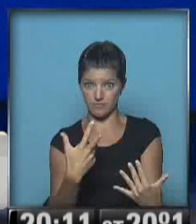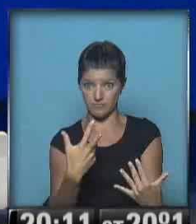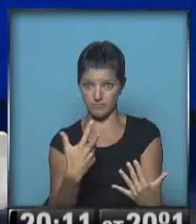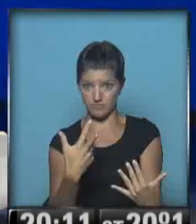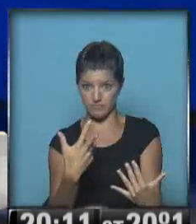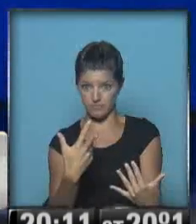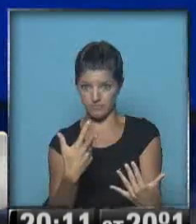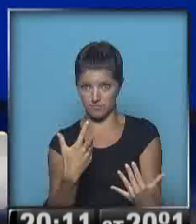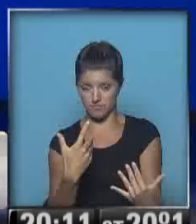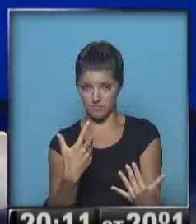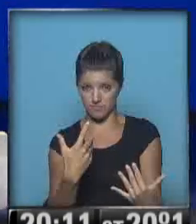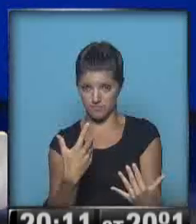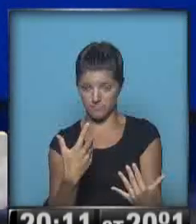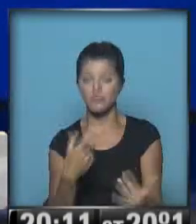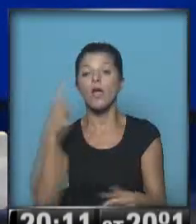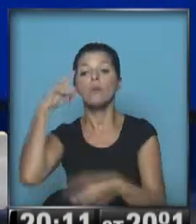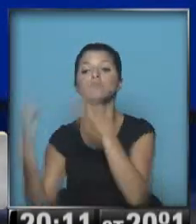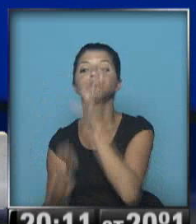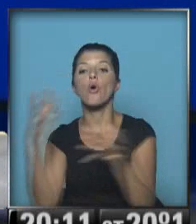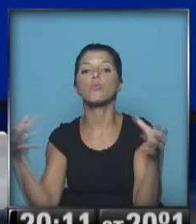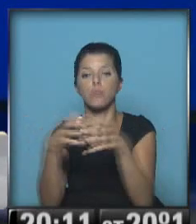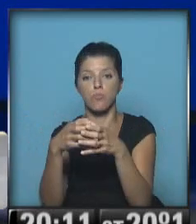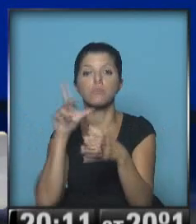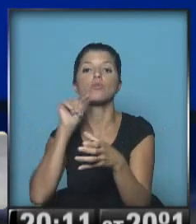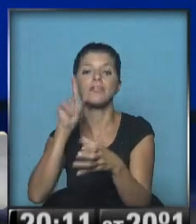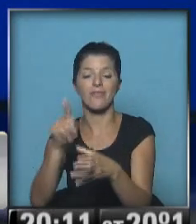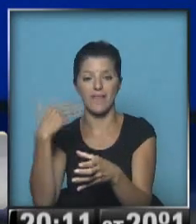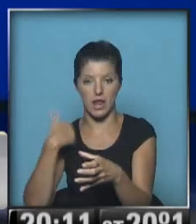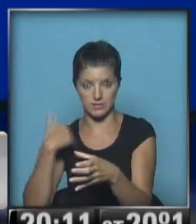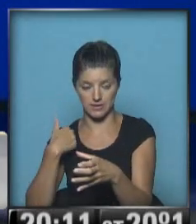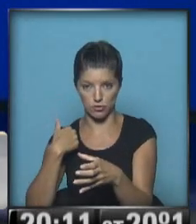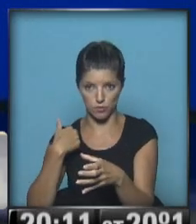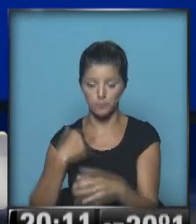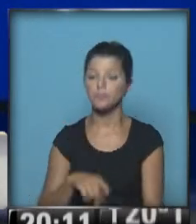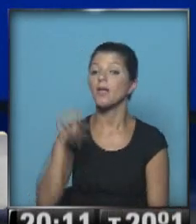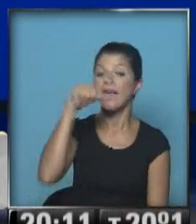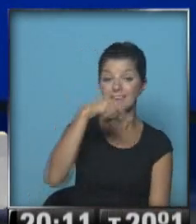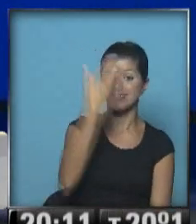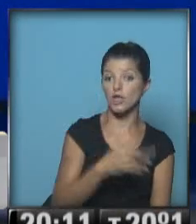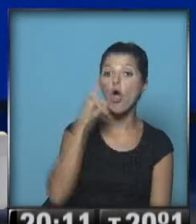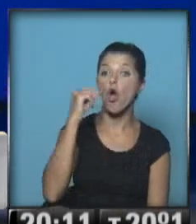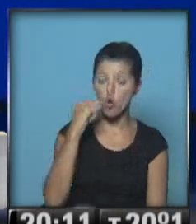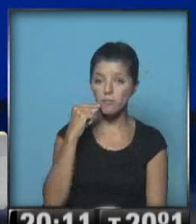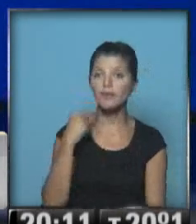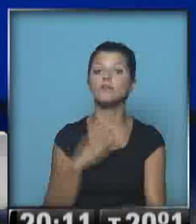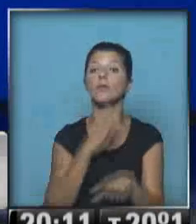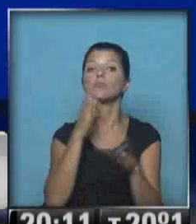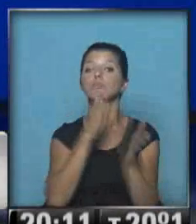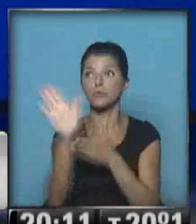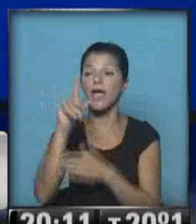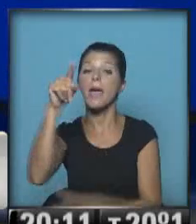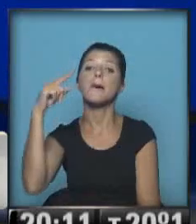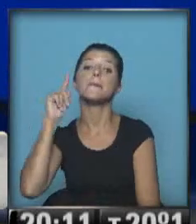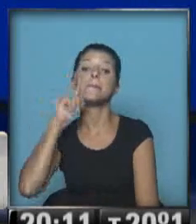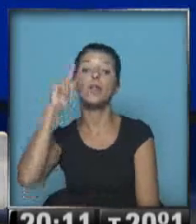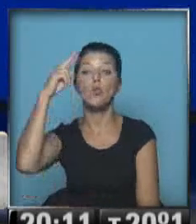la colectividad protestante en Argentina este hombre era un hombre que había salido al exterior en el 76 para